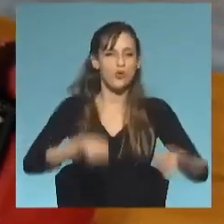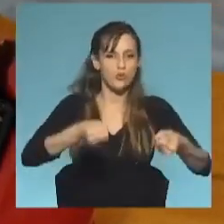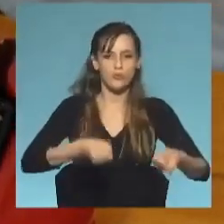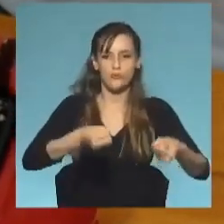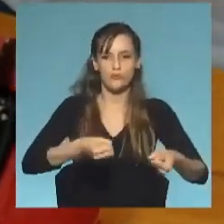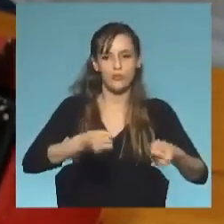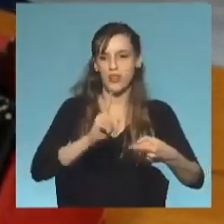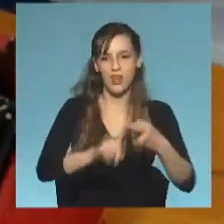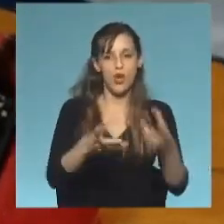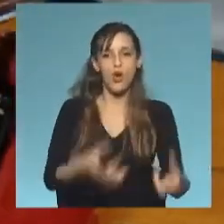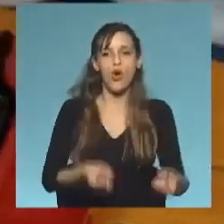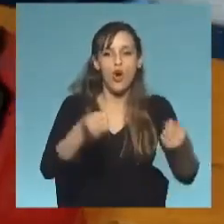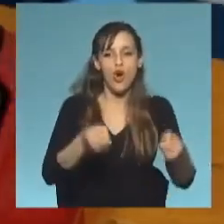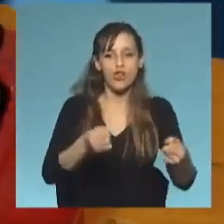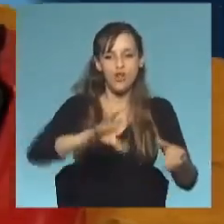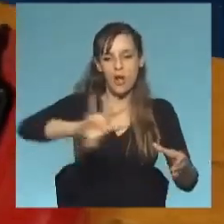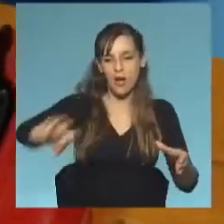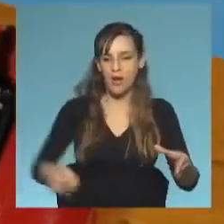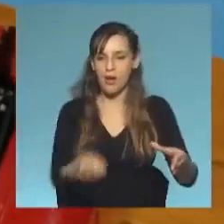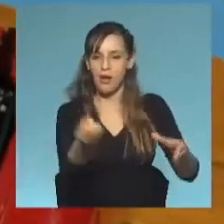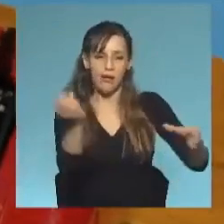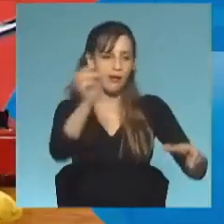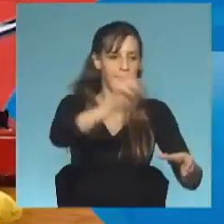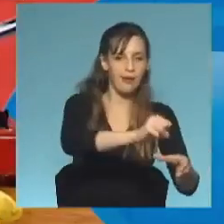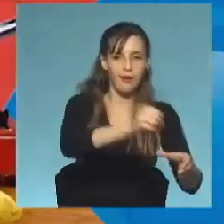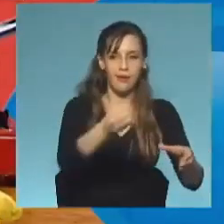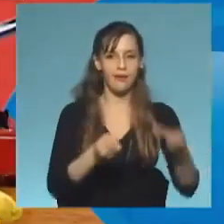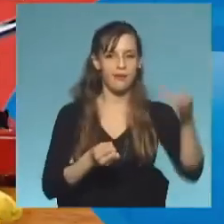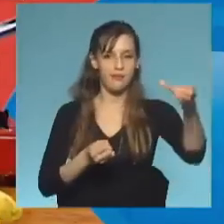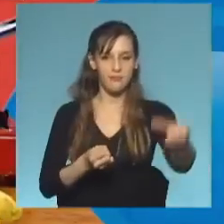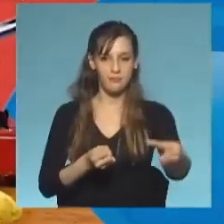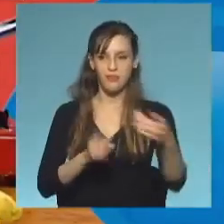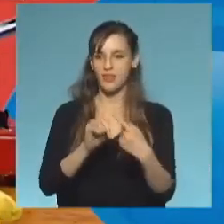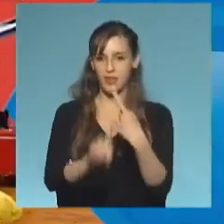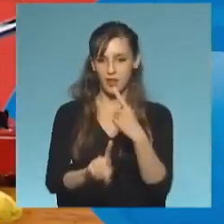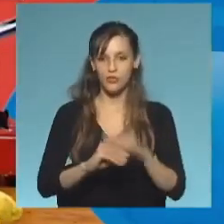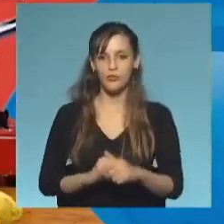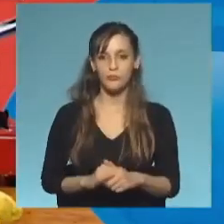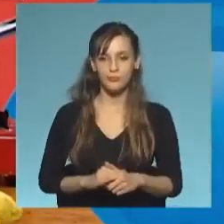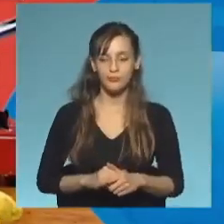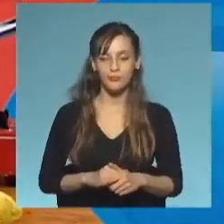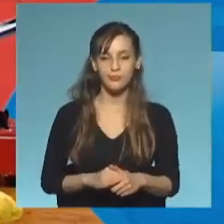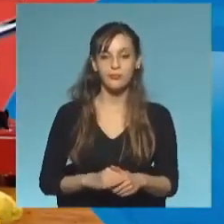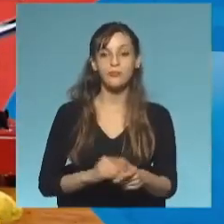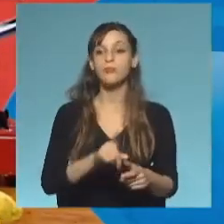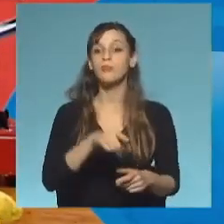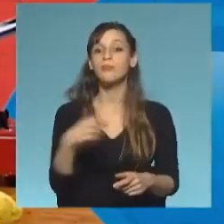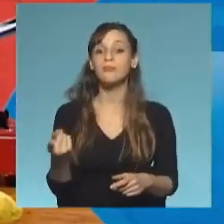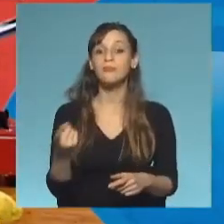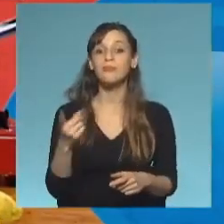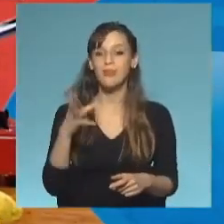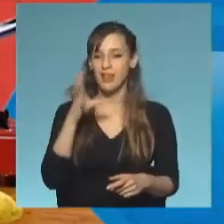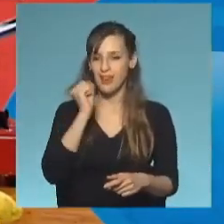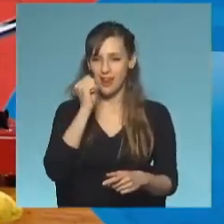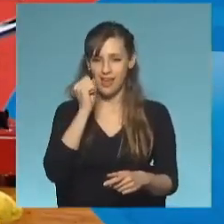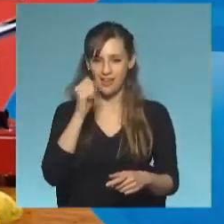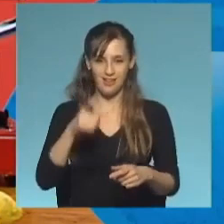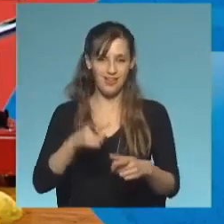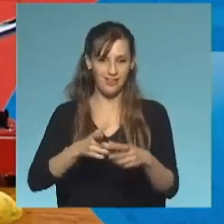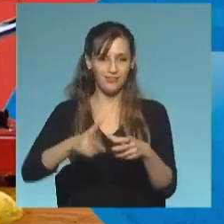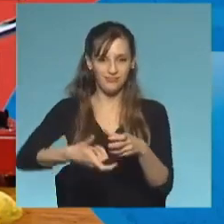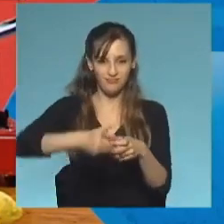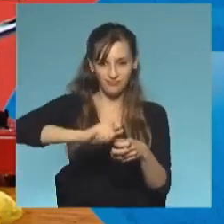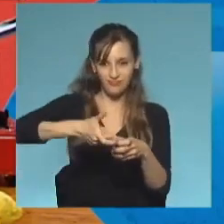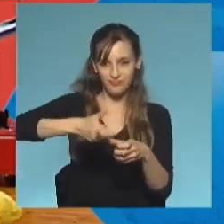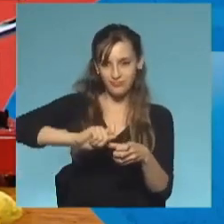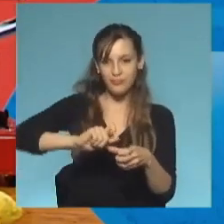en la ollita, la ollita e ir sirviéndolo. ¿Qué te parece, Sofi? A este le vamos a poner naranja. También me gusta para